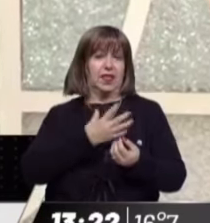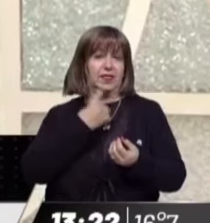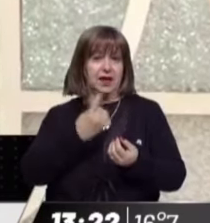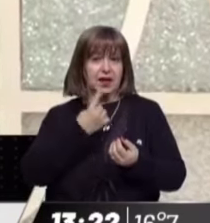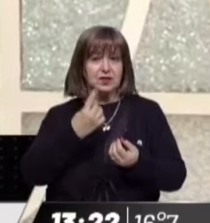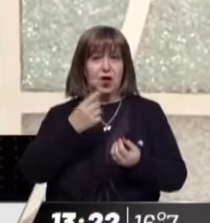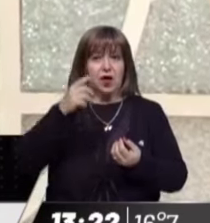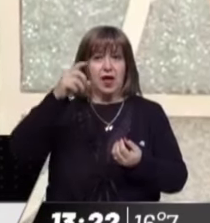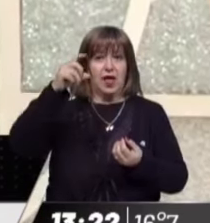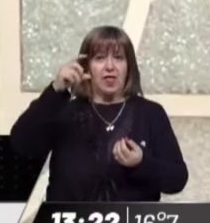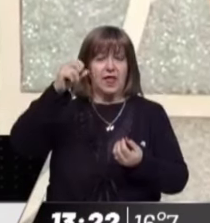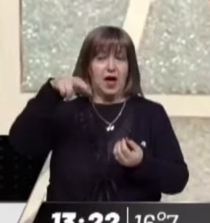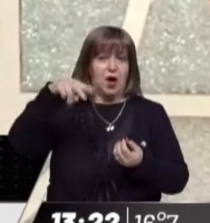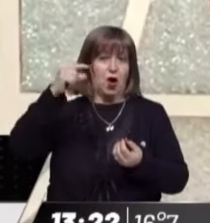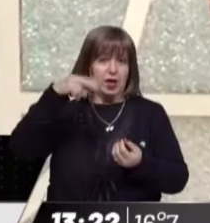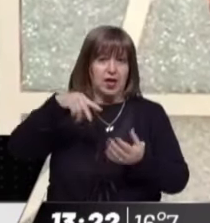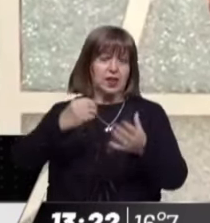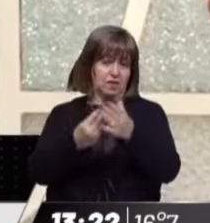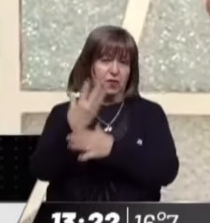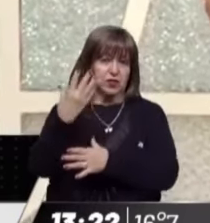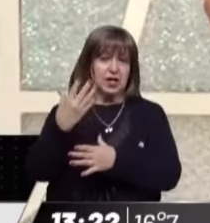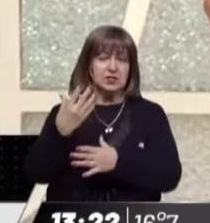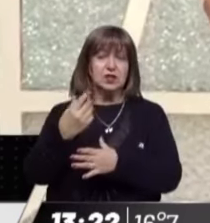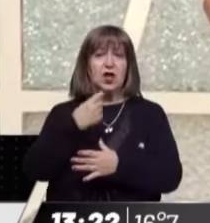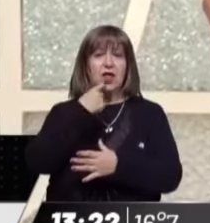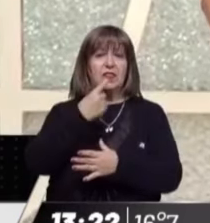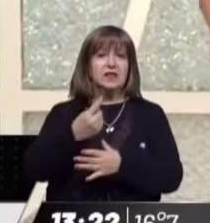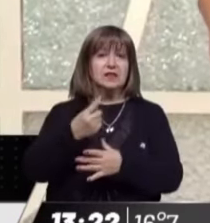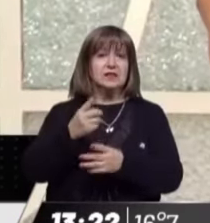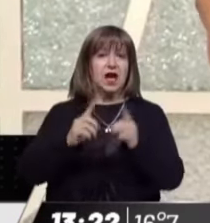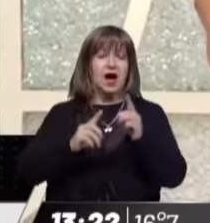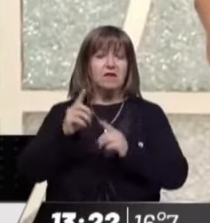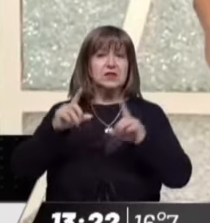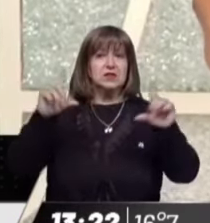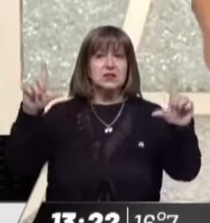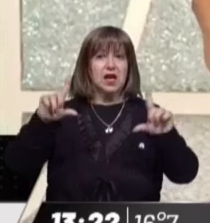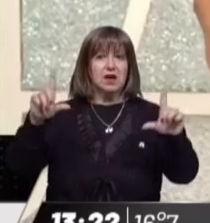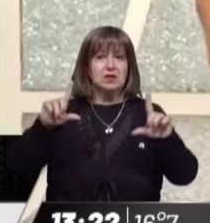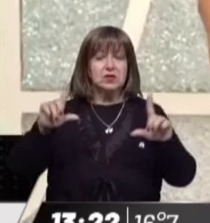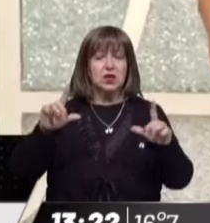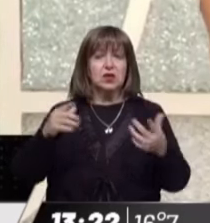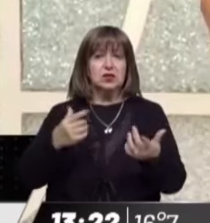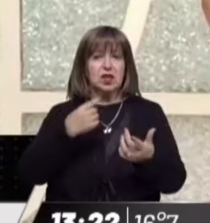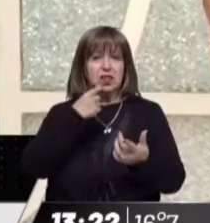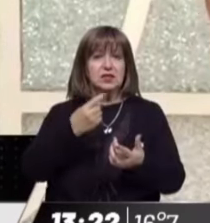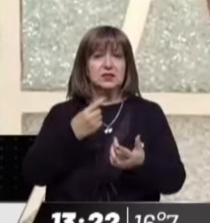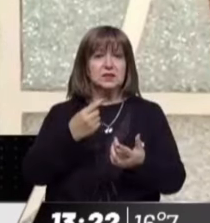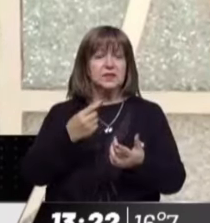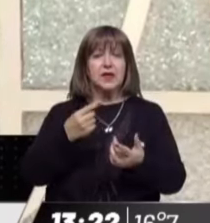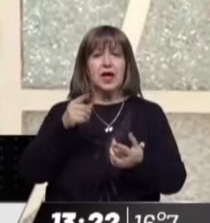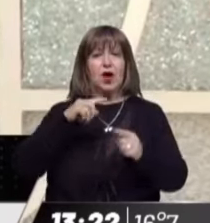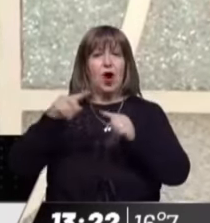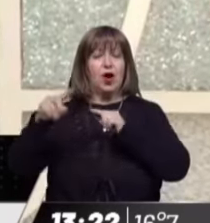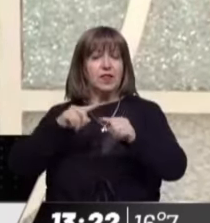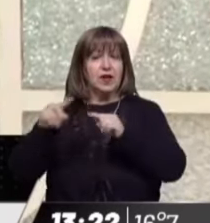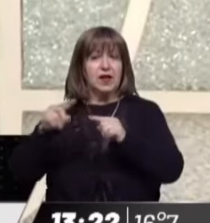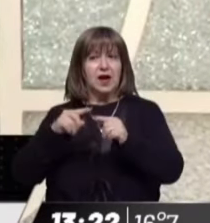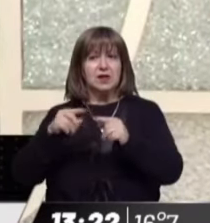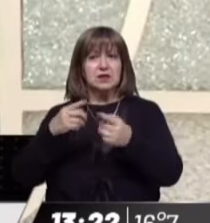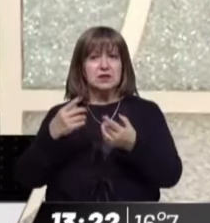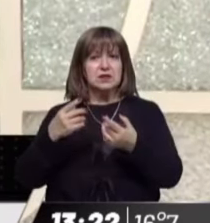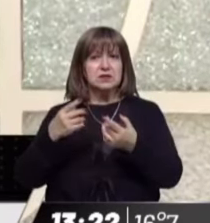no tenemos nada en contra de ellos, pero salen a decir a veces ciertas cosas por los medios que no es cierto, por ejemplo, que ellos coordinan con las